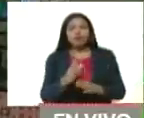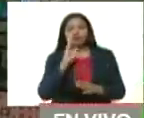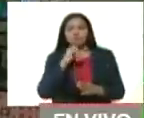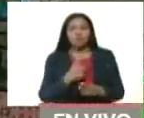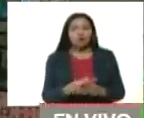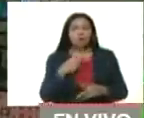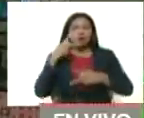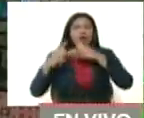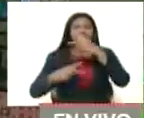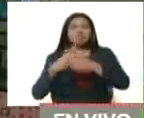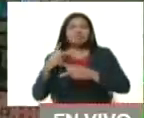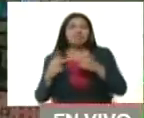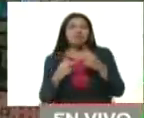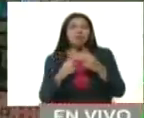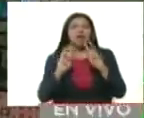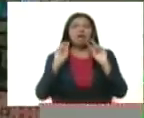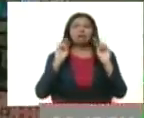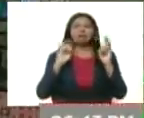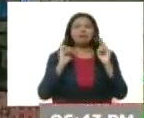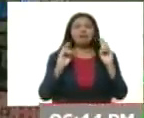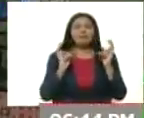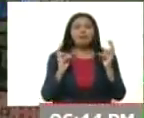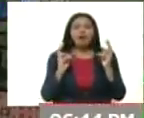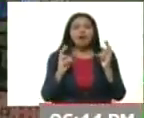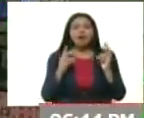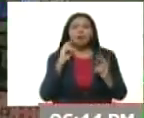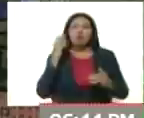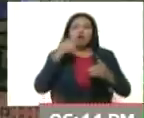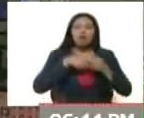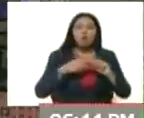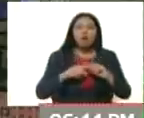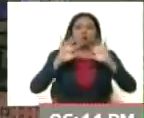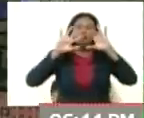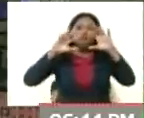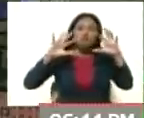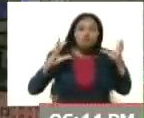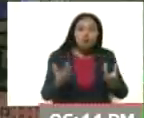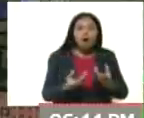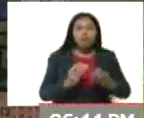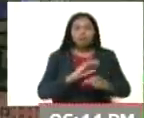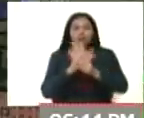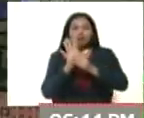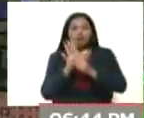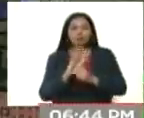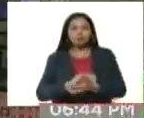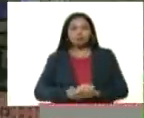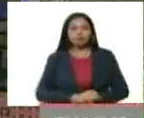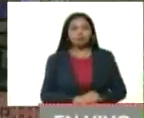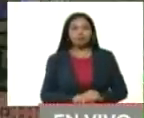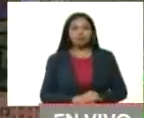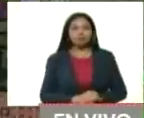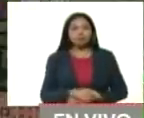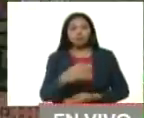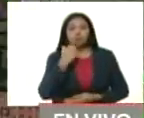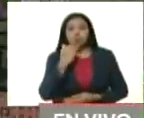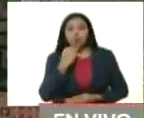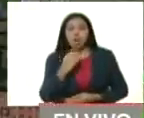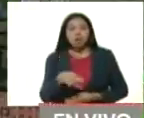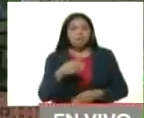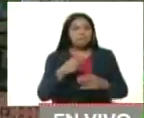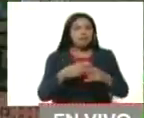se politice el tema de la pandemia de COVID-19. Es algo muy